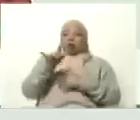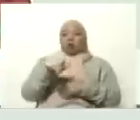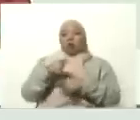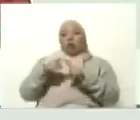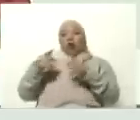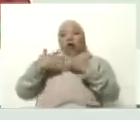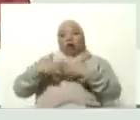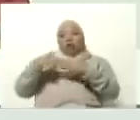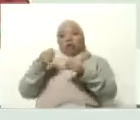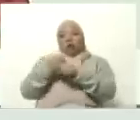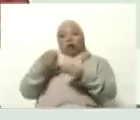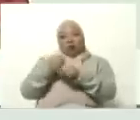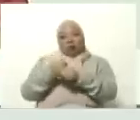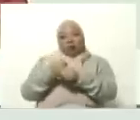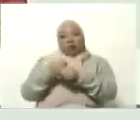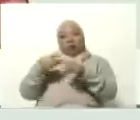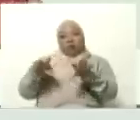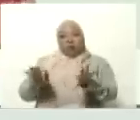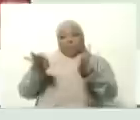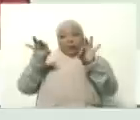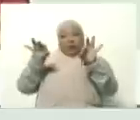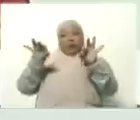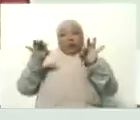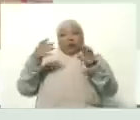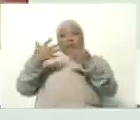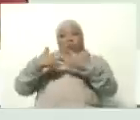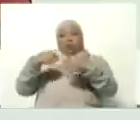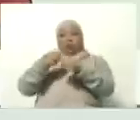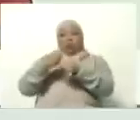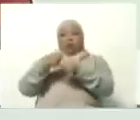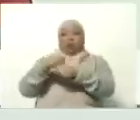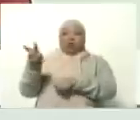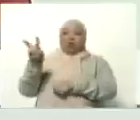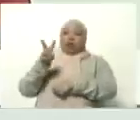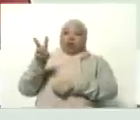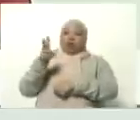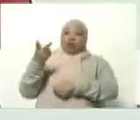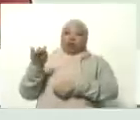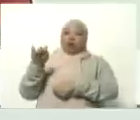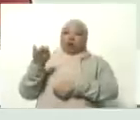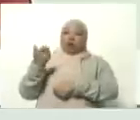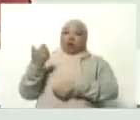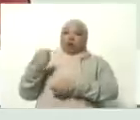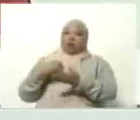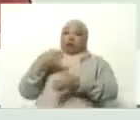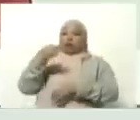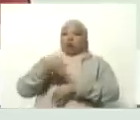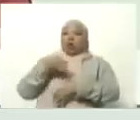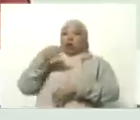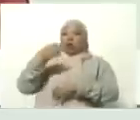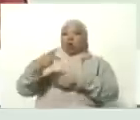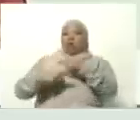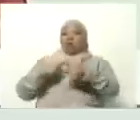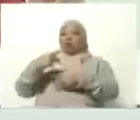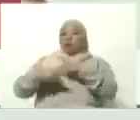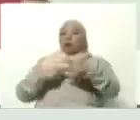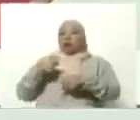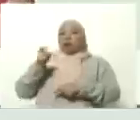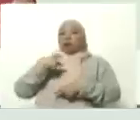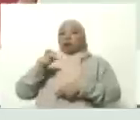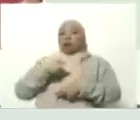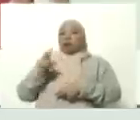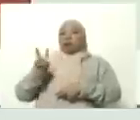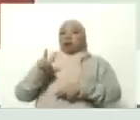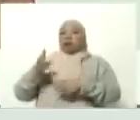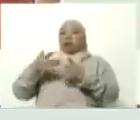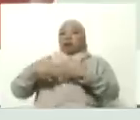empresas, especializado, mano de obra en Venezuela, ojalá. Se incrementa la producción. Lo que sí es cierto, que el petróleo